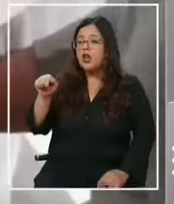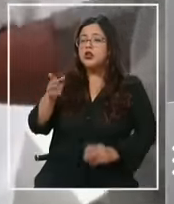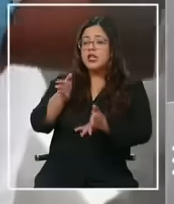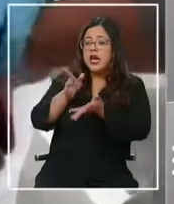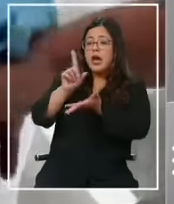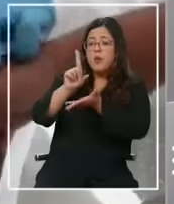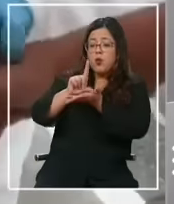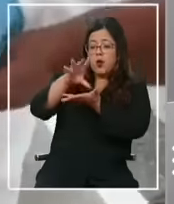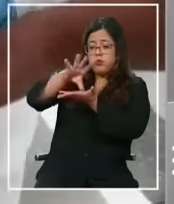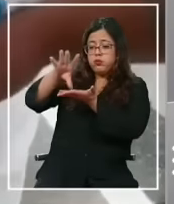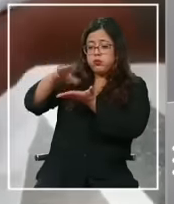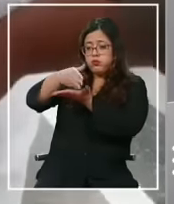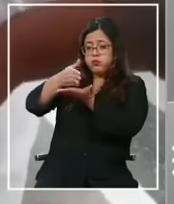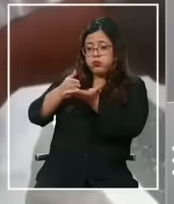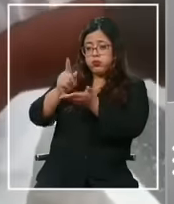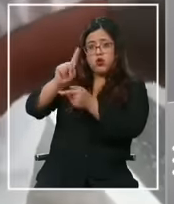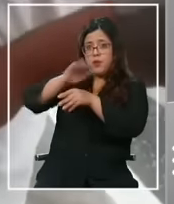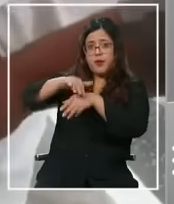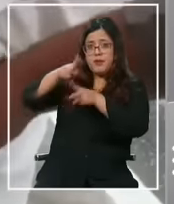un paso no habilitado.